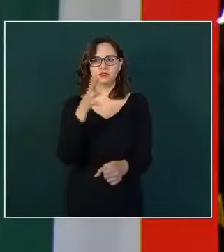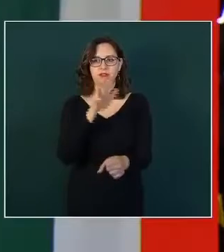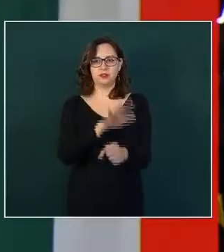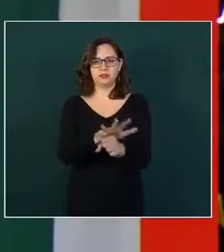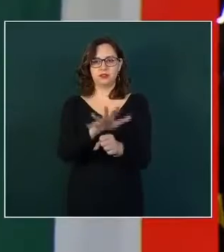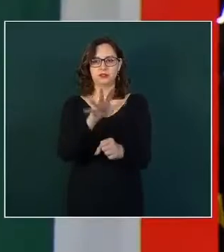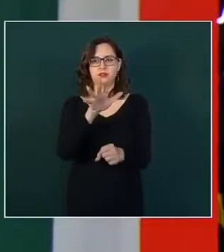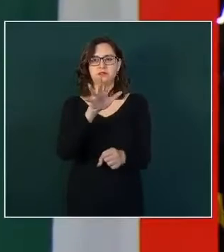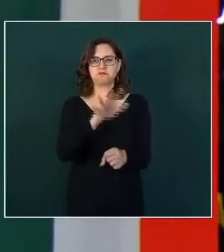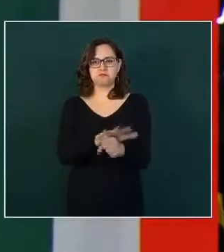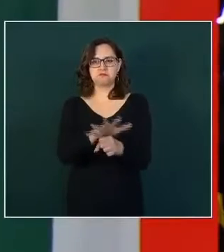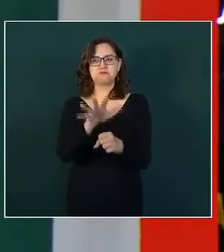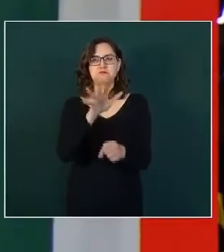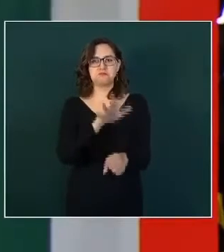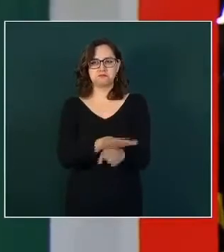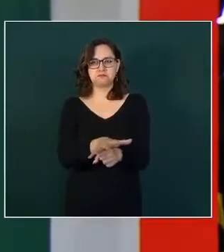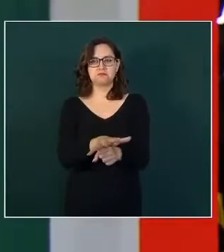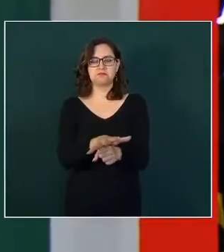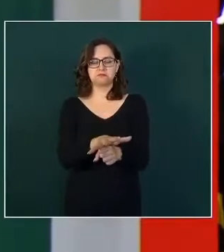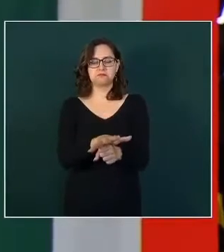muy